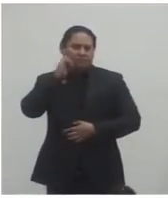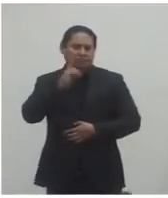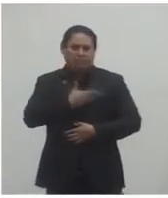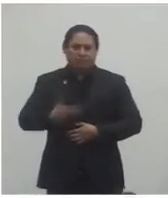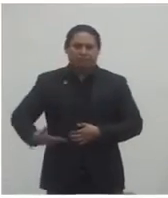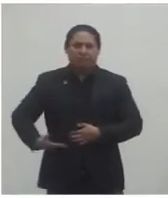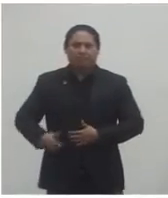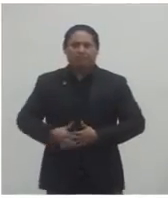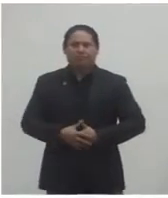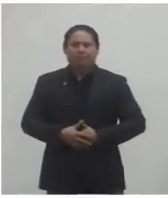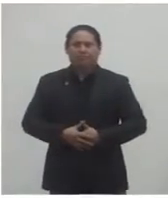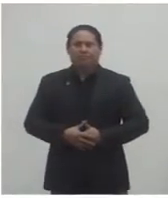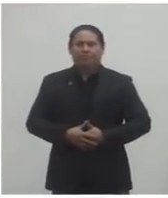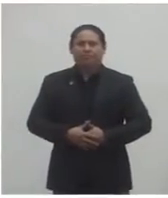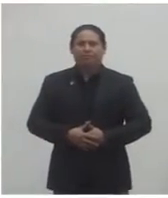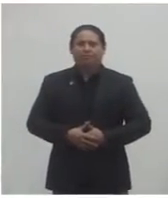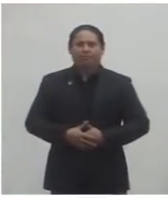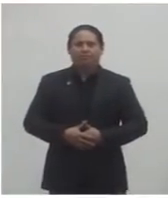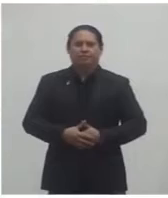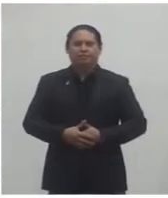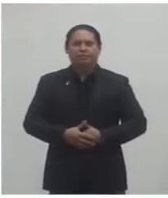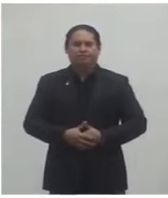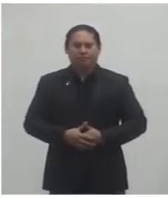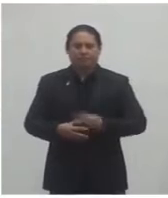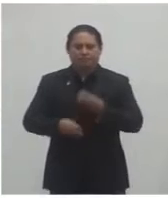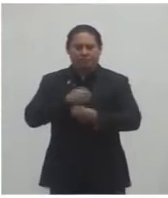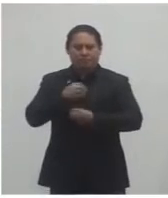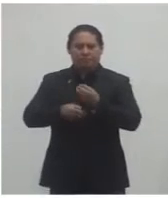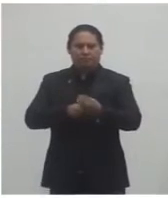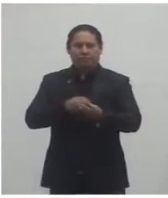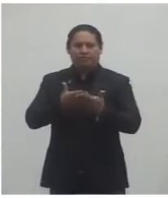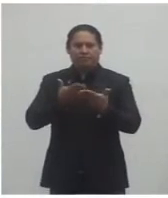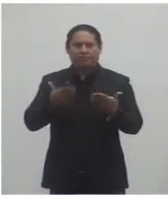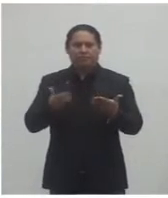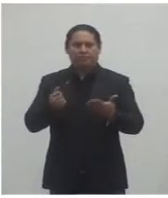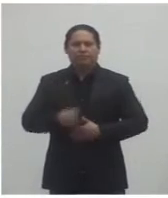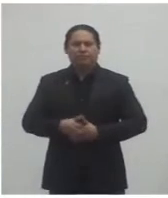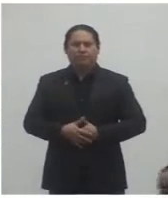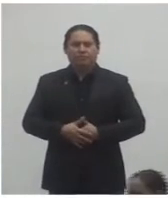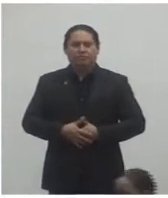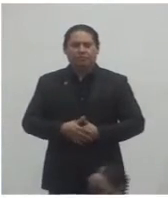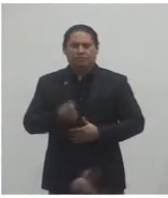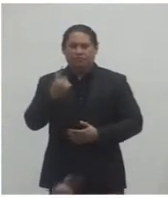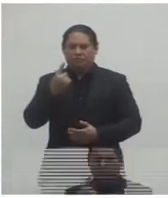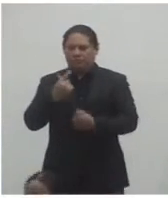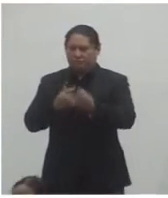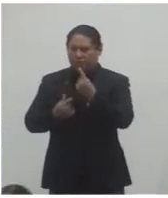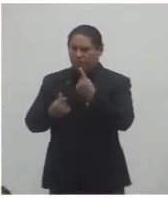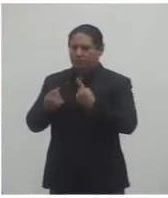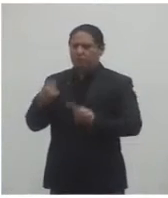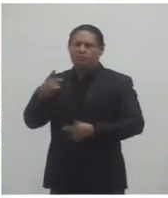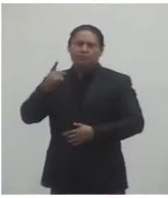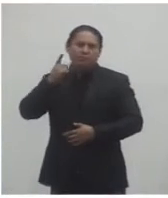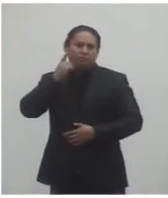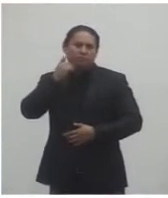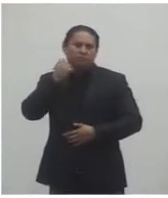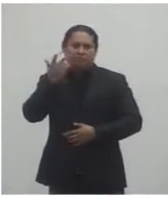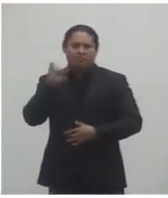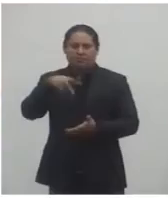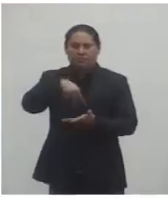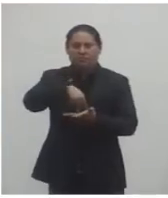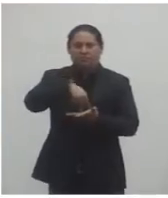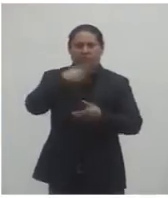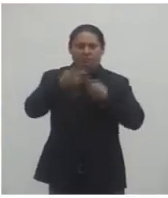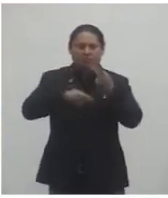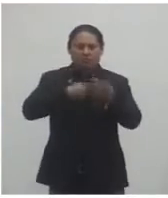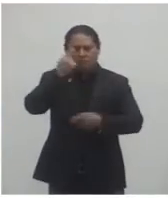presidenta. Gracias. Está a discusión el dictamen presentado. Si alguna o alguno de los legisladores